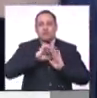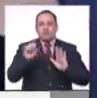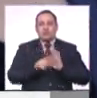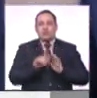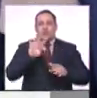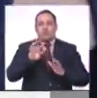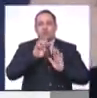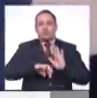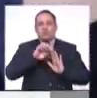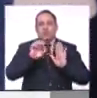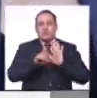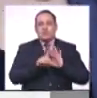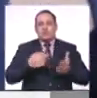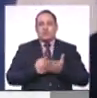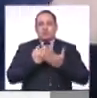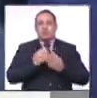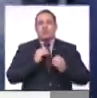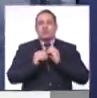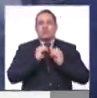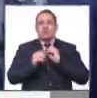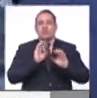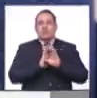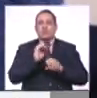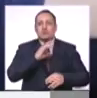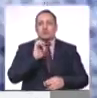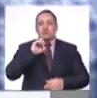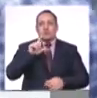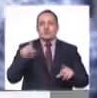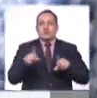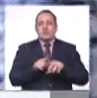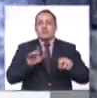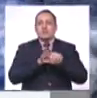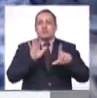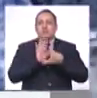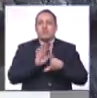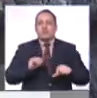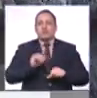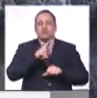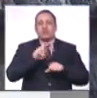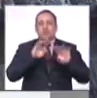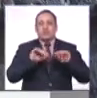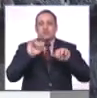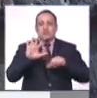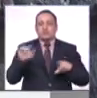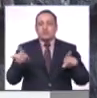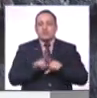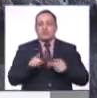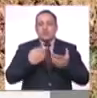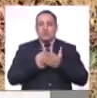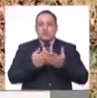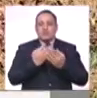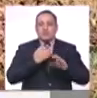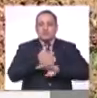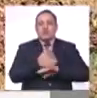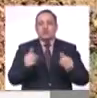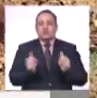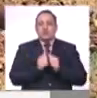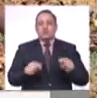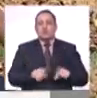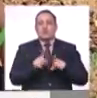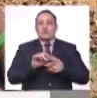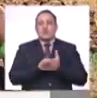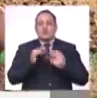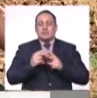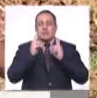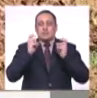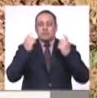4 proyectos de ley que propone modificar el Código Civil, Decreto Legislativo 295, para disponer la inscripción del hijo con